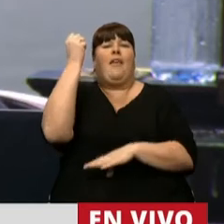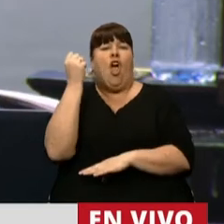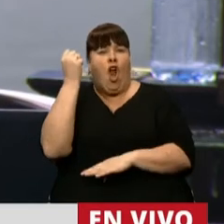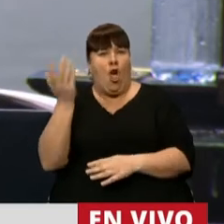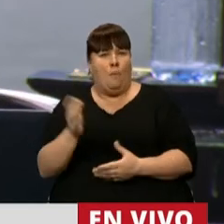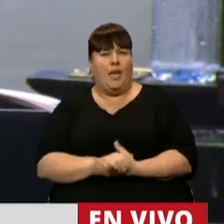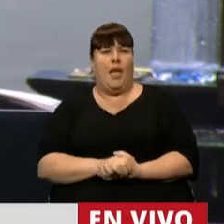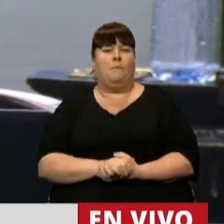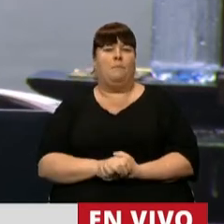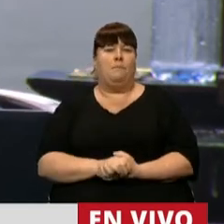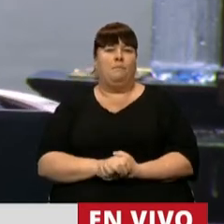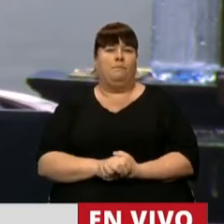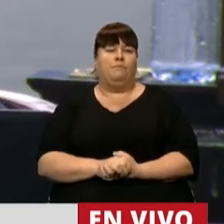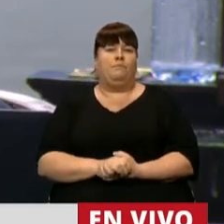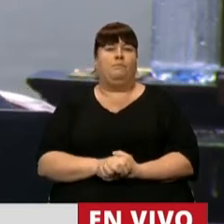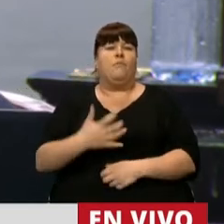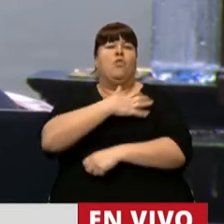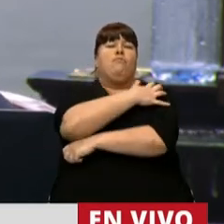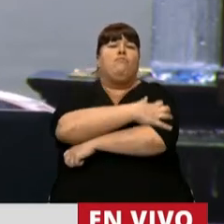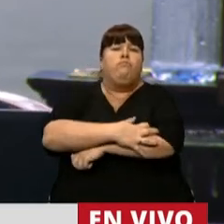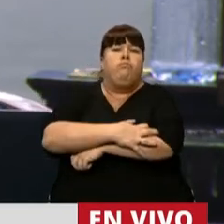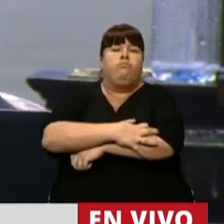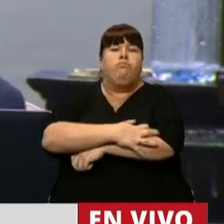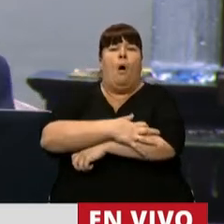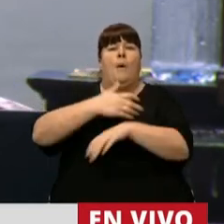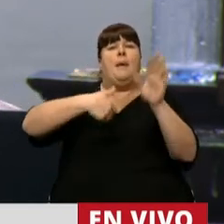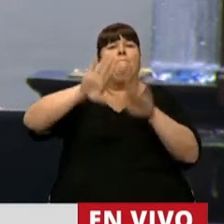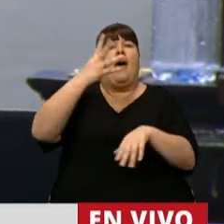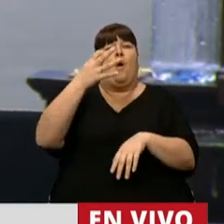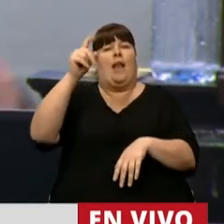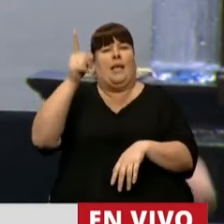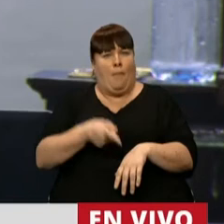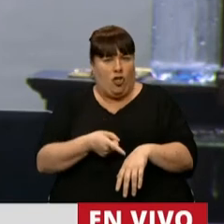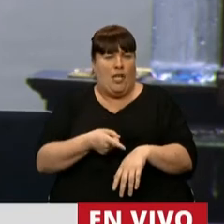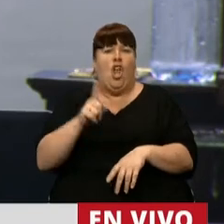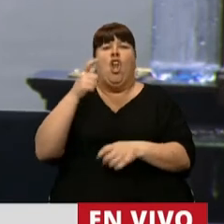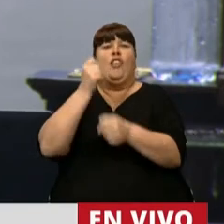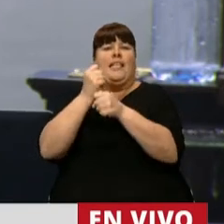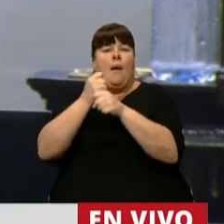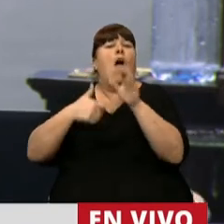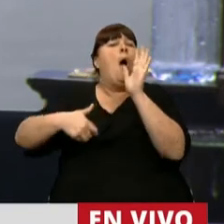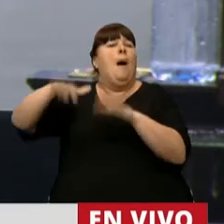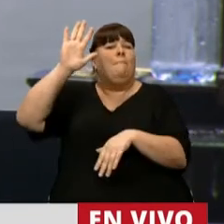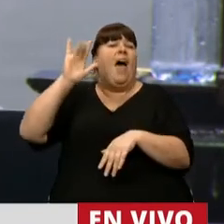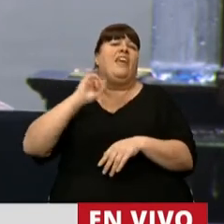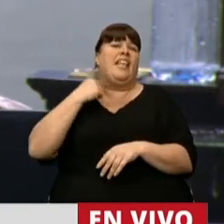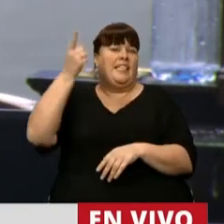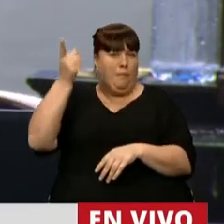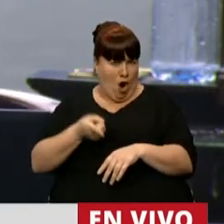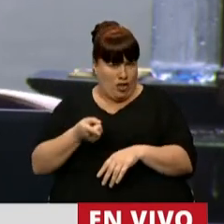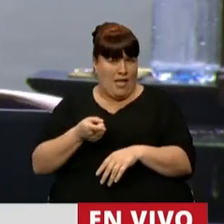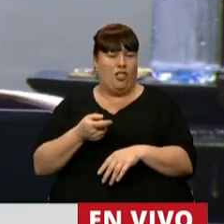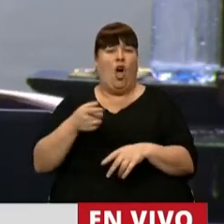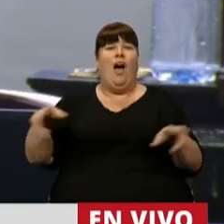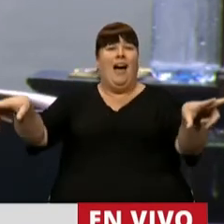económica, con una pobreza que supera el 40%, con un desempleo que supera el 13%, con una